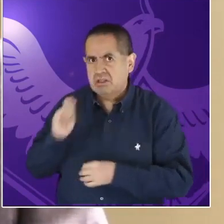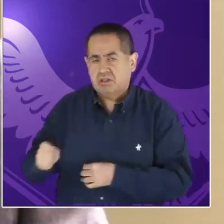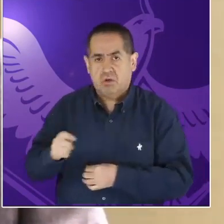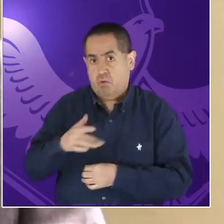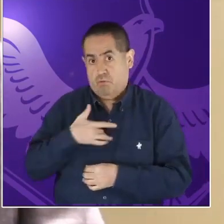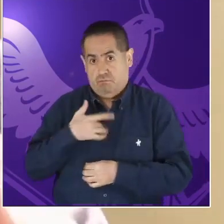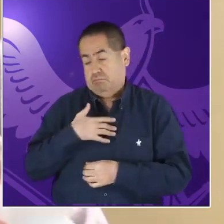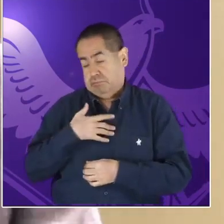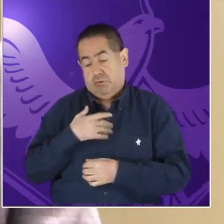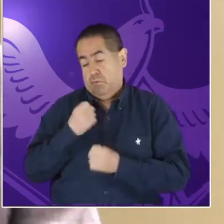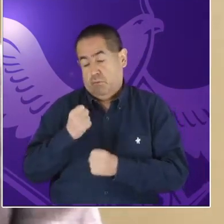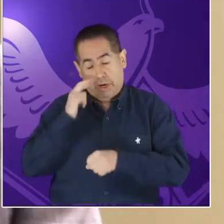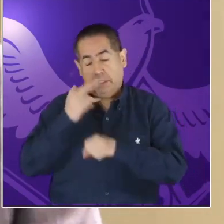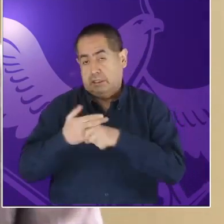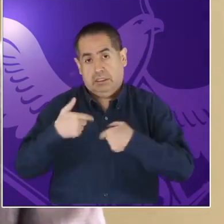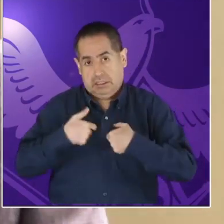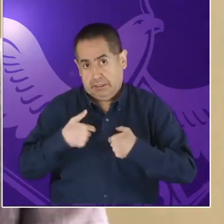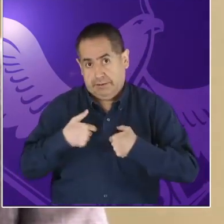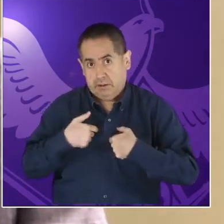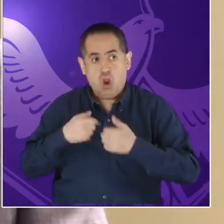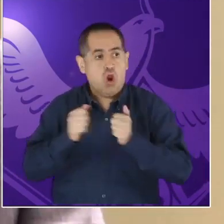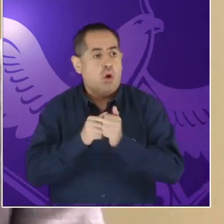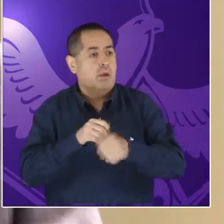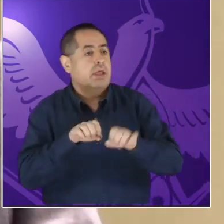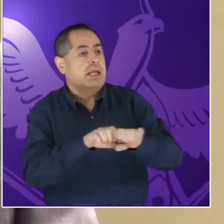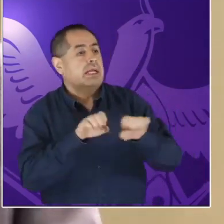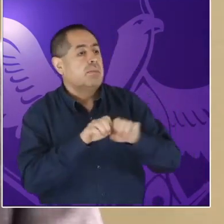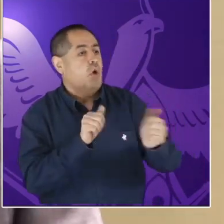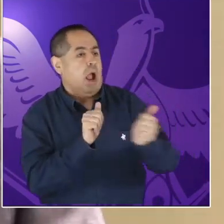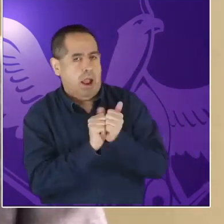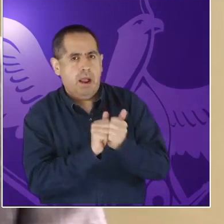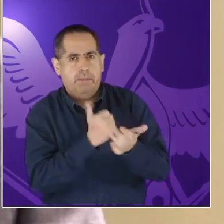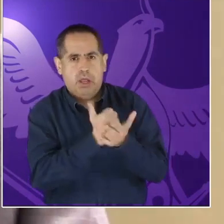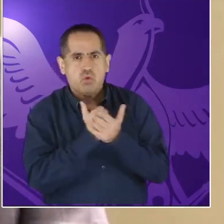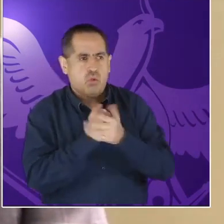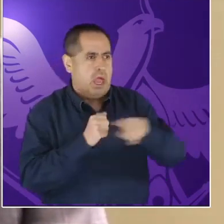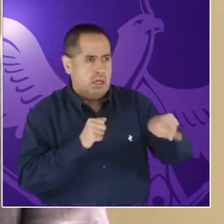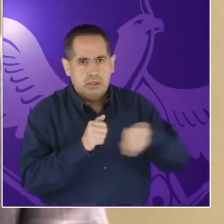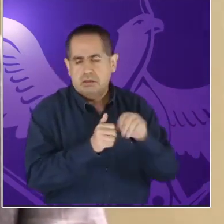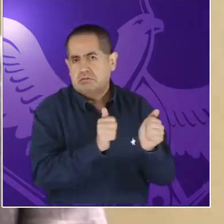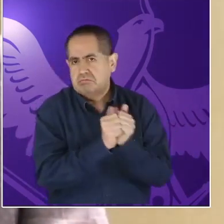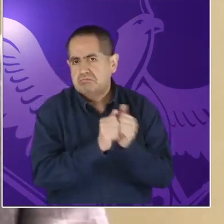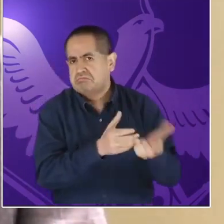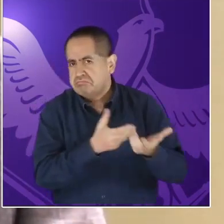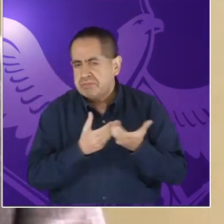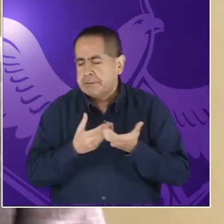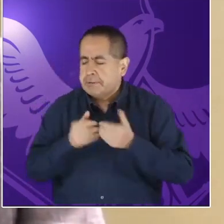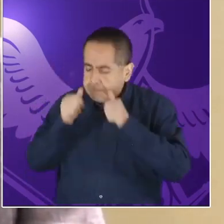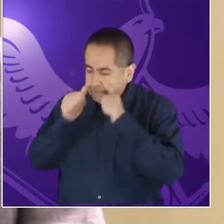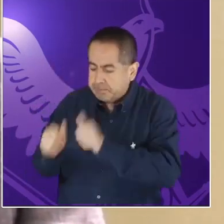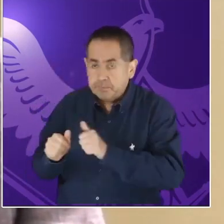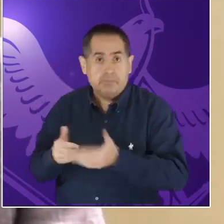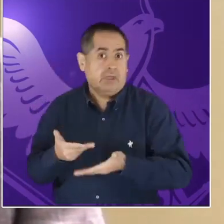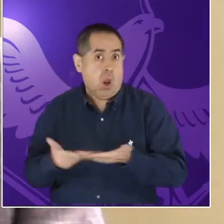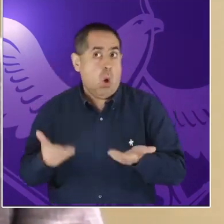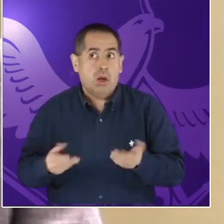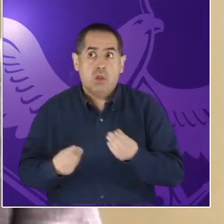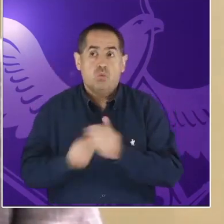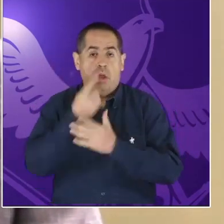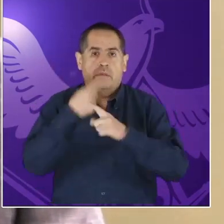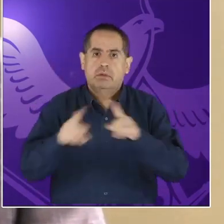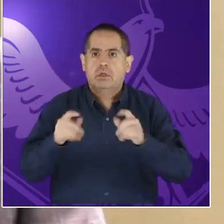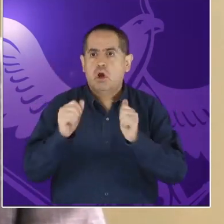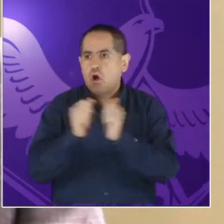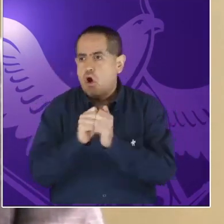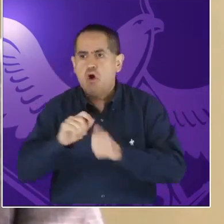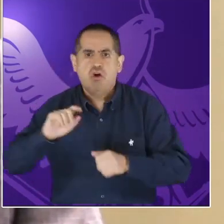manera con mayor contundencia, y con el equipo de personas que me ayudan, y bueno, pues es una manera también